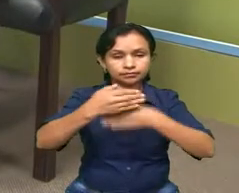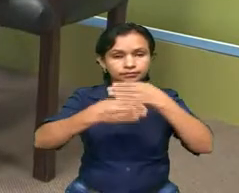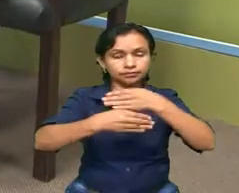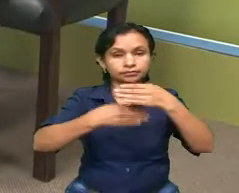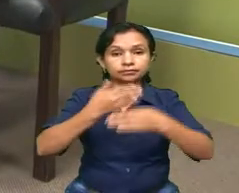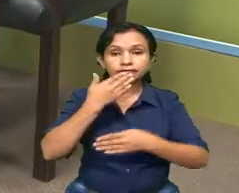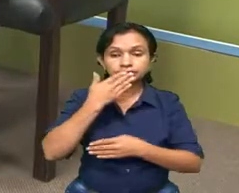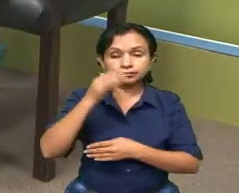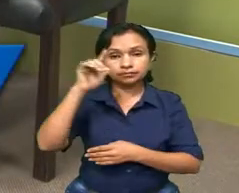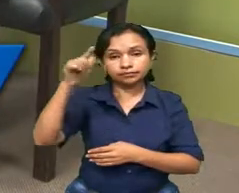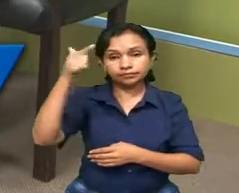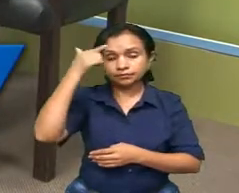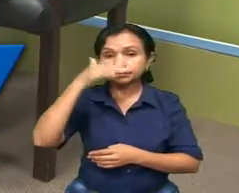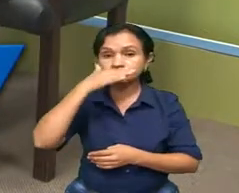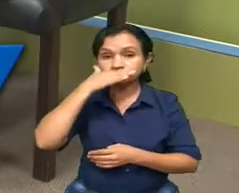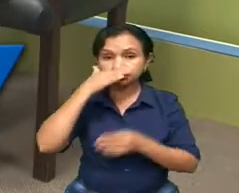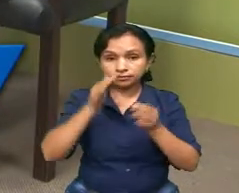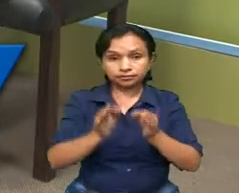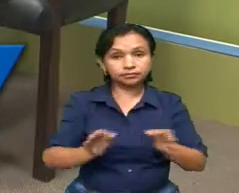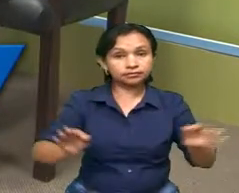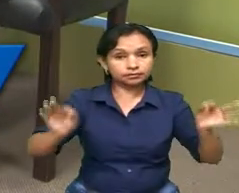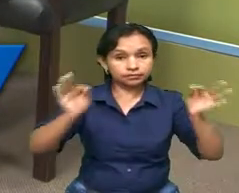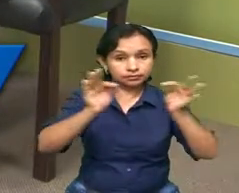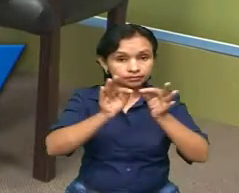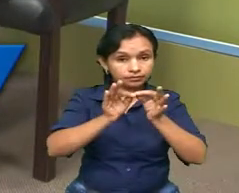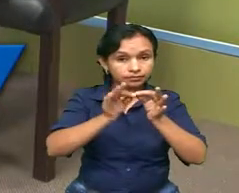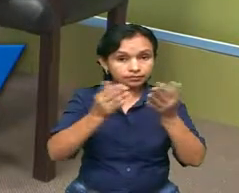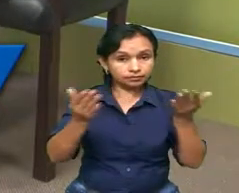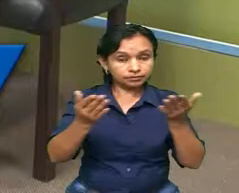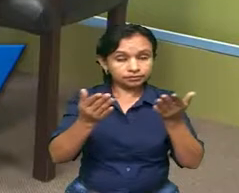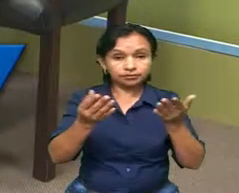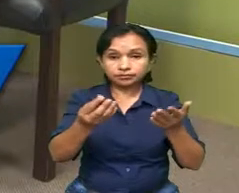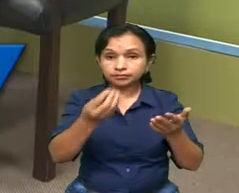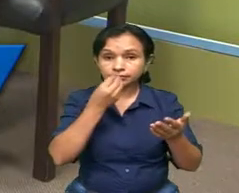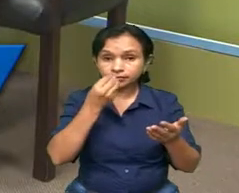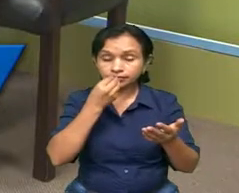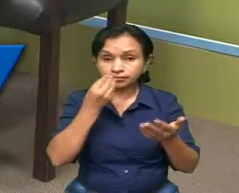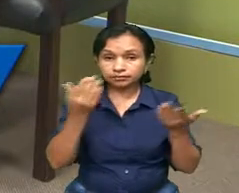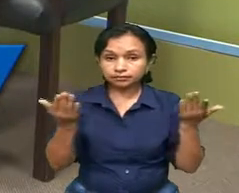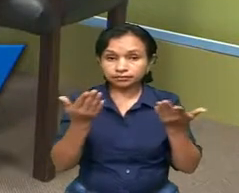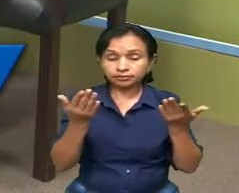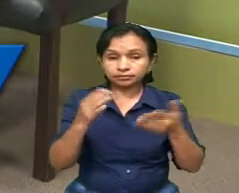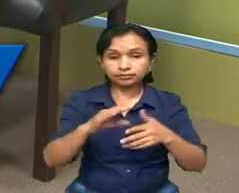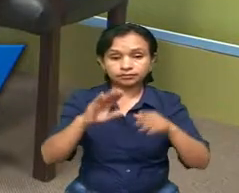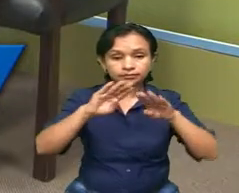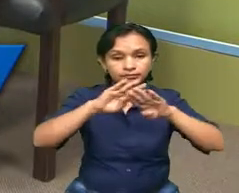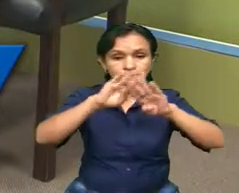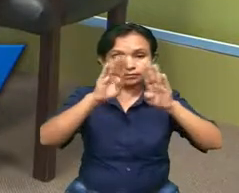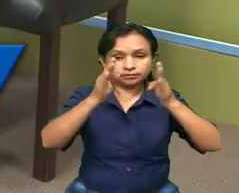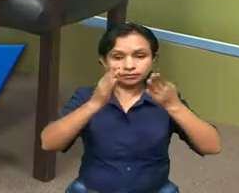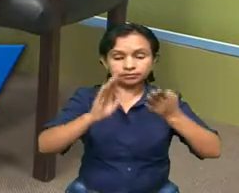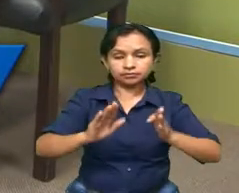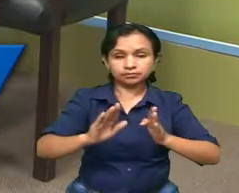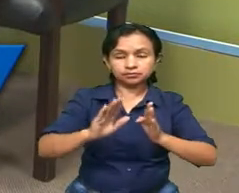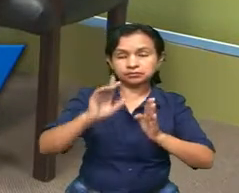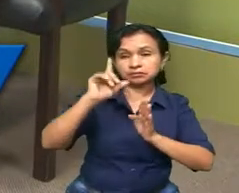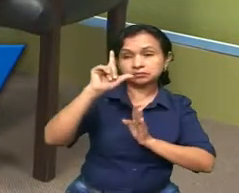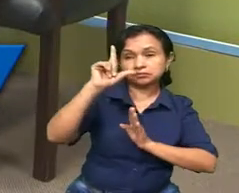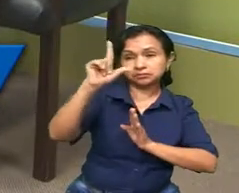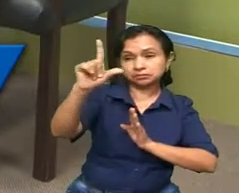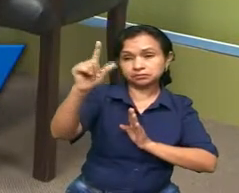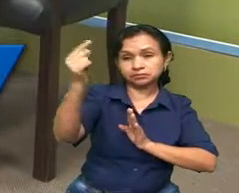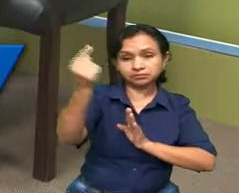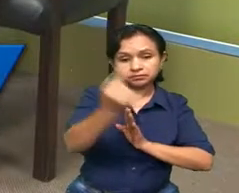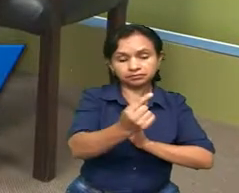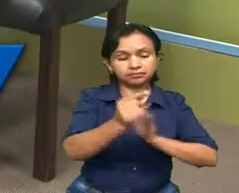sandinista, juegan un papel fundamental, licenciada, en la buena alimentación, en el caso de mujeres que vienen y pues se albergan